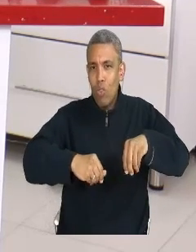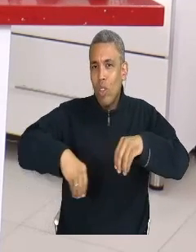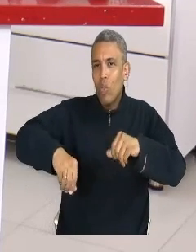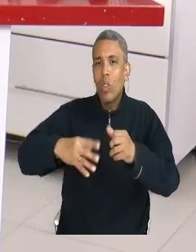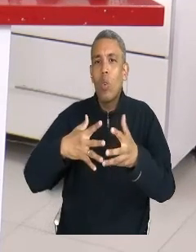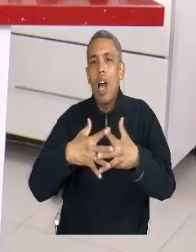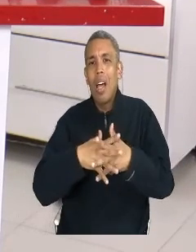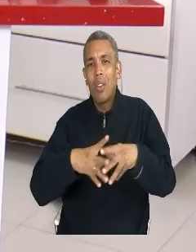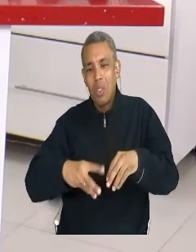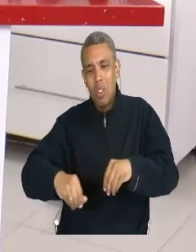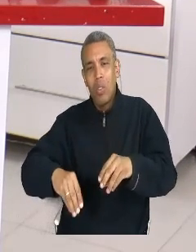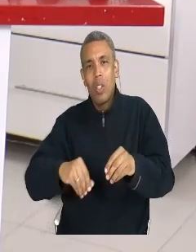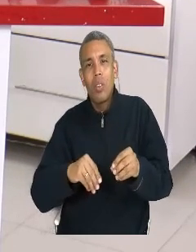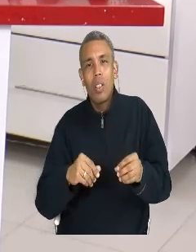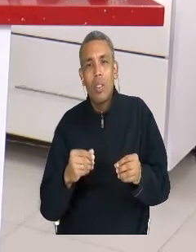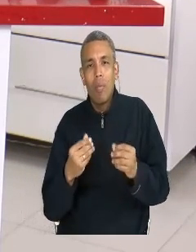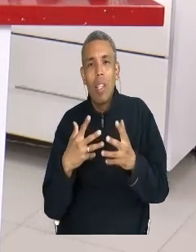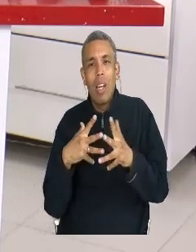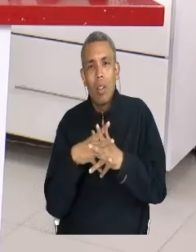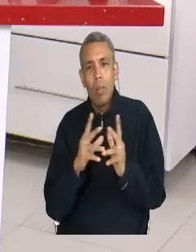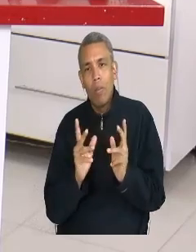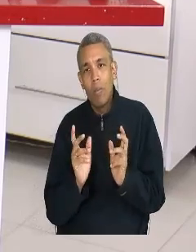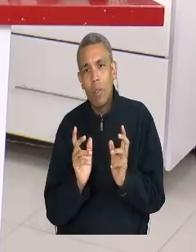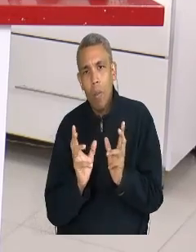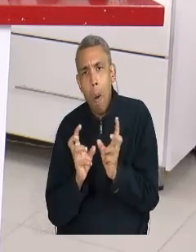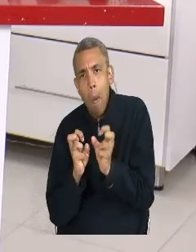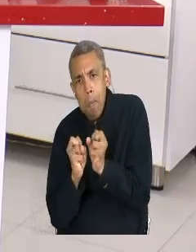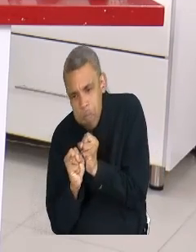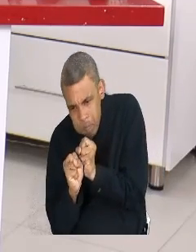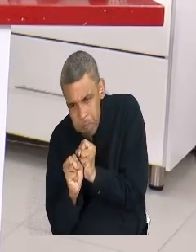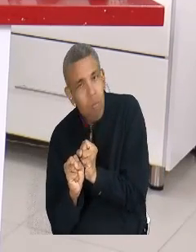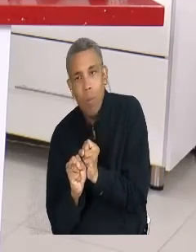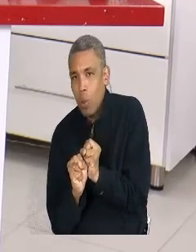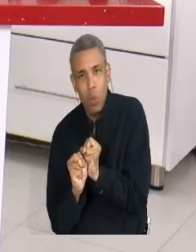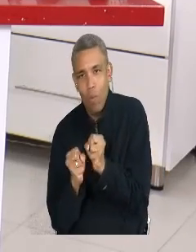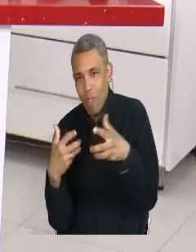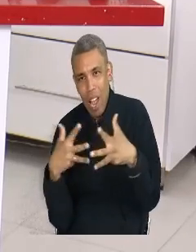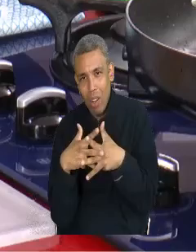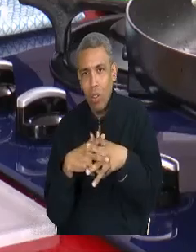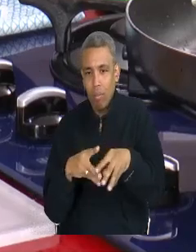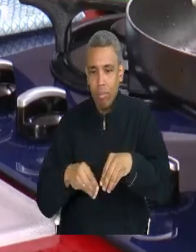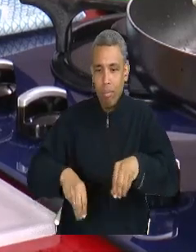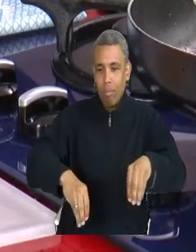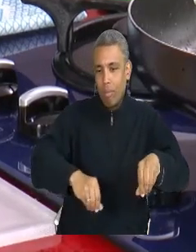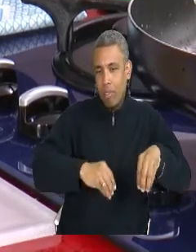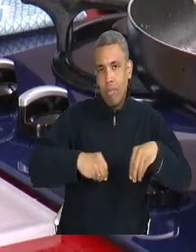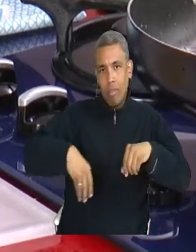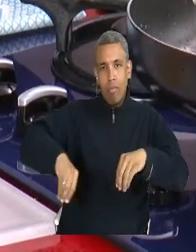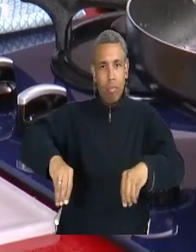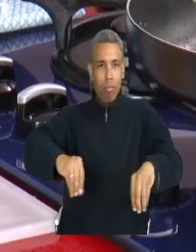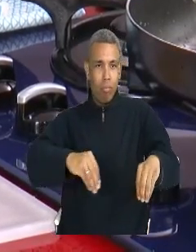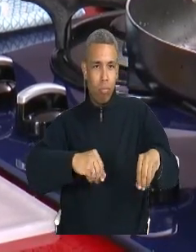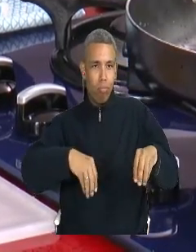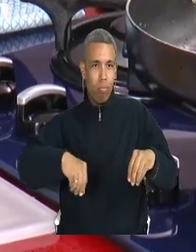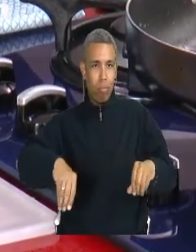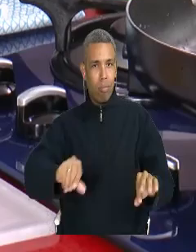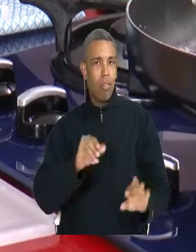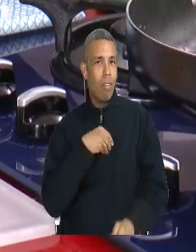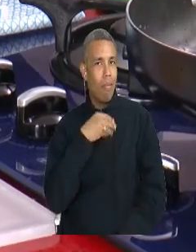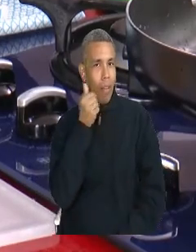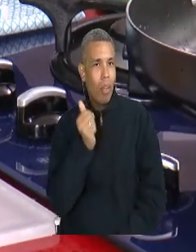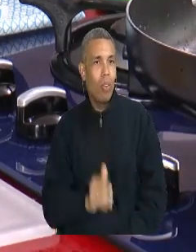con el acercamiento. El arroz esté sueltico. Si yo voy a hacer una preparación de arroz con pollo en la casa, o de un arroz mixto, o en